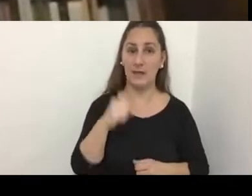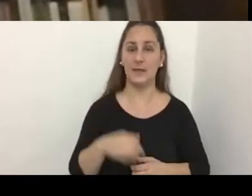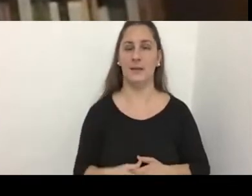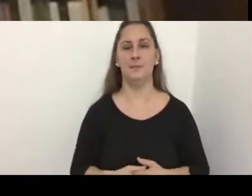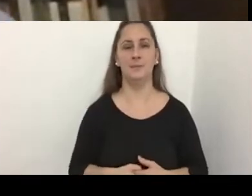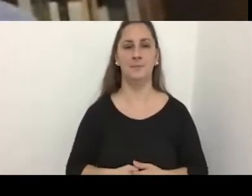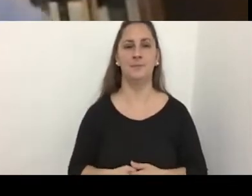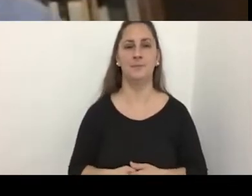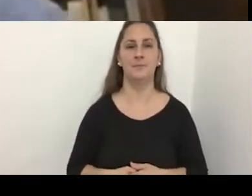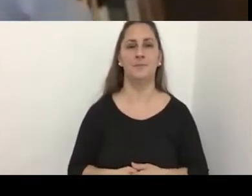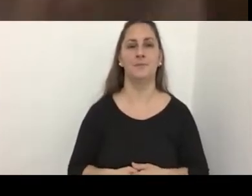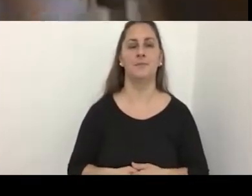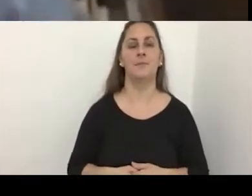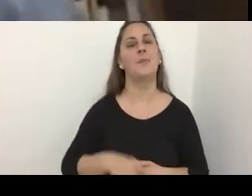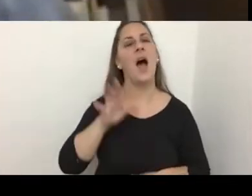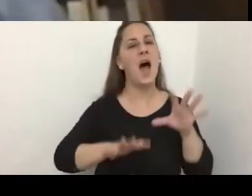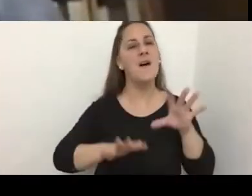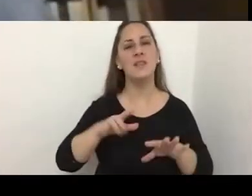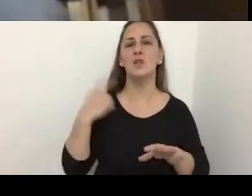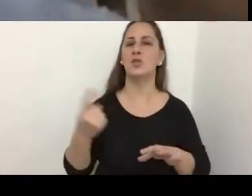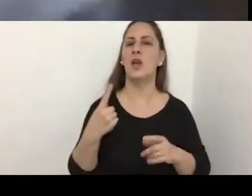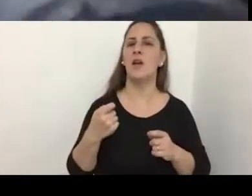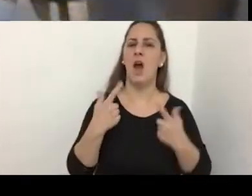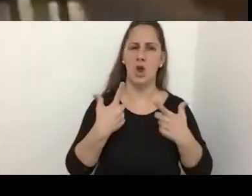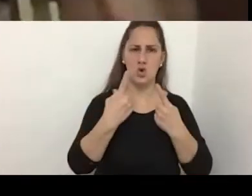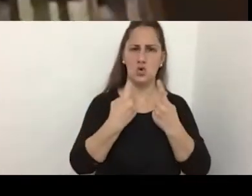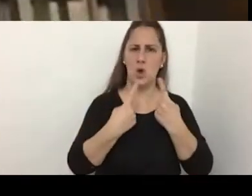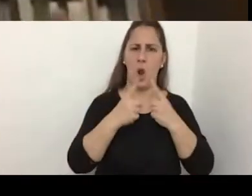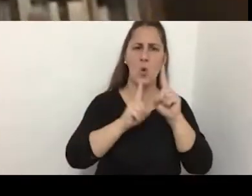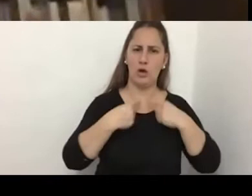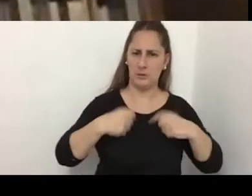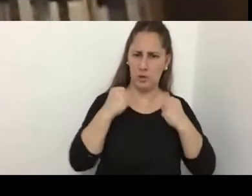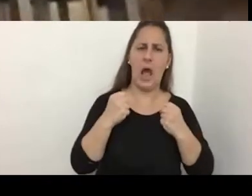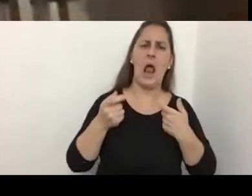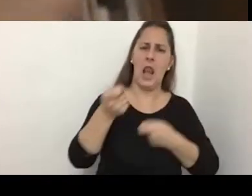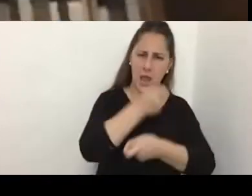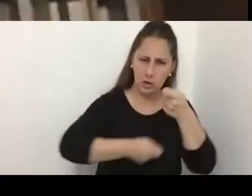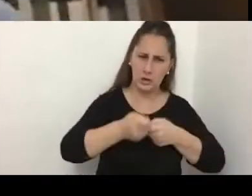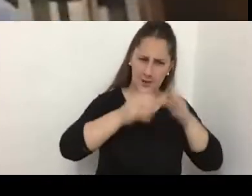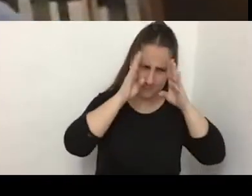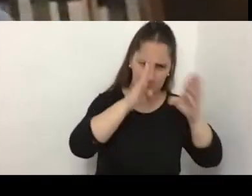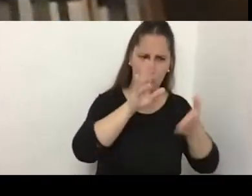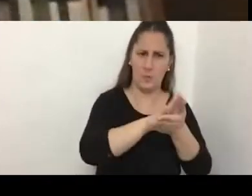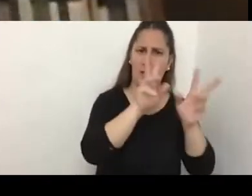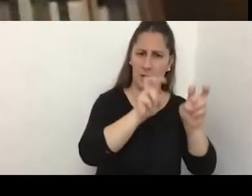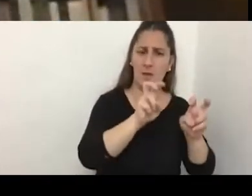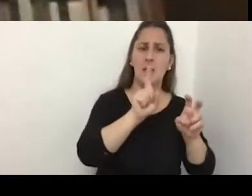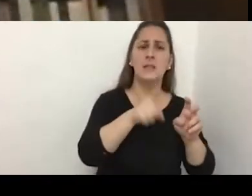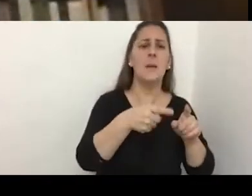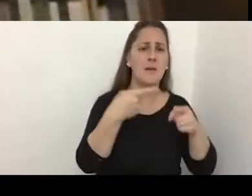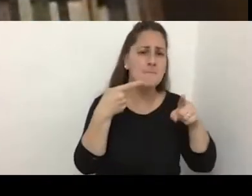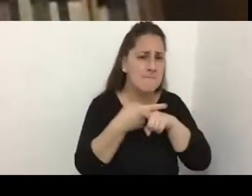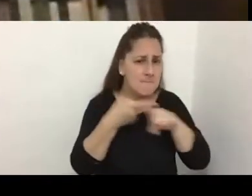que a veces hablamos de potenciales contenidos, decimos, hay que negociar sobre esto, pero también hay que discutir qué podemos